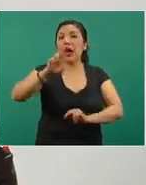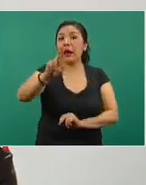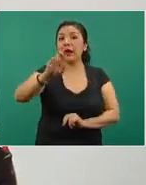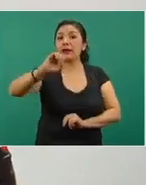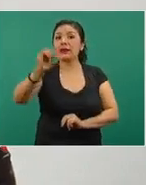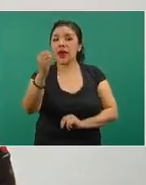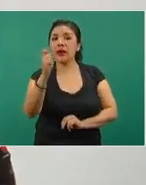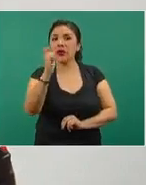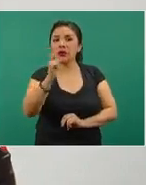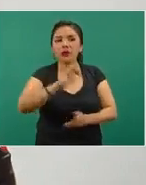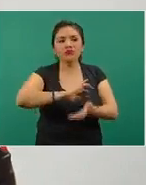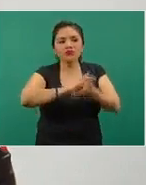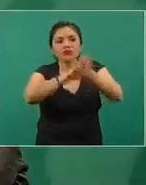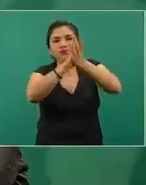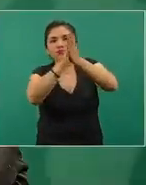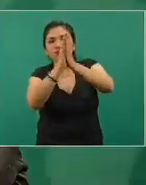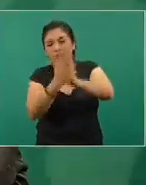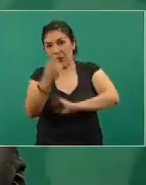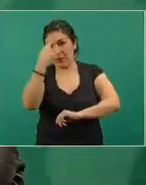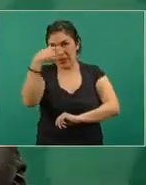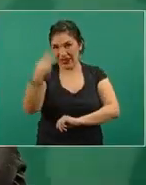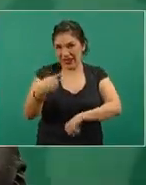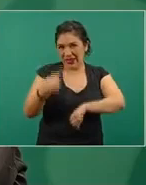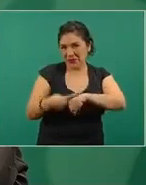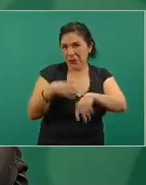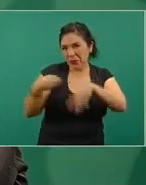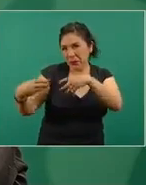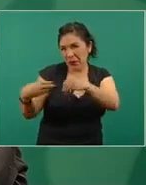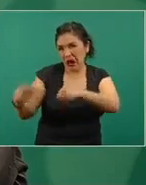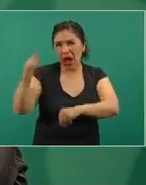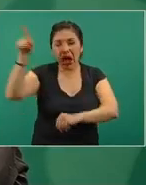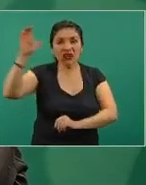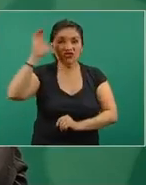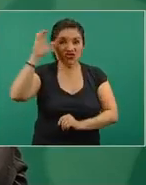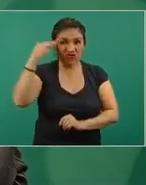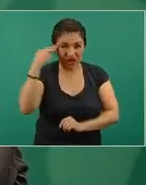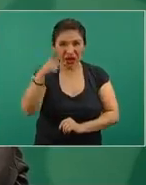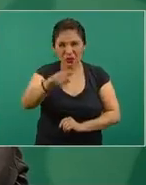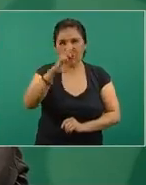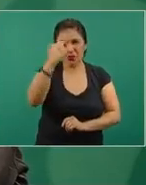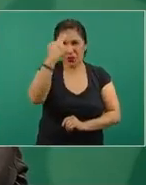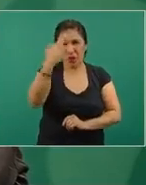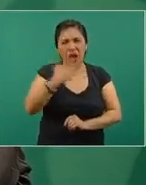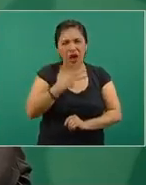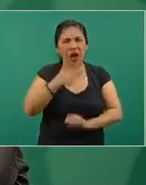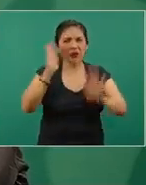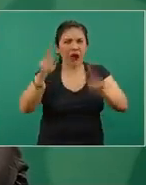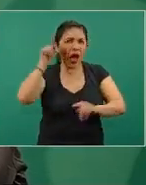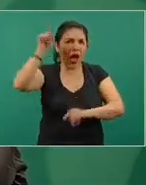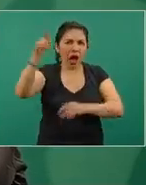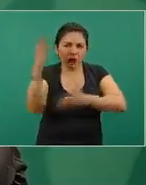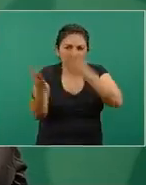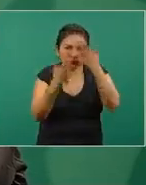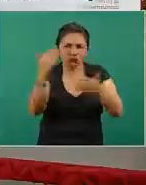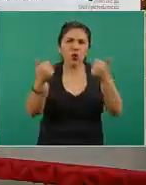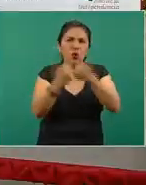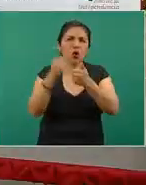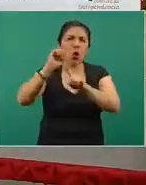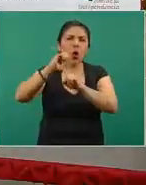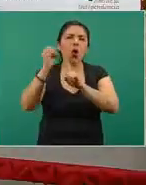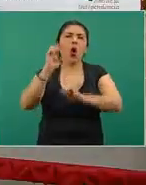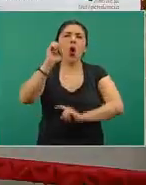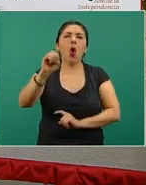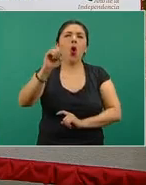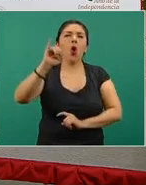conforme se fue evolucionando la epidemia en China, ¿no? Recordarán que de hecho hubo un estudio ahí por parte de la Organización Mundial